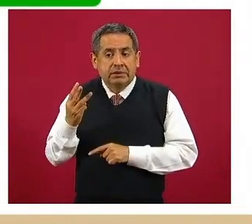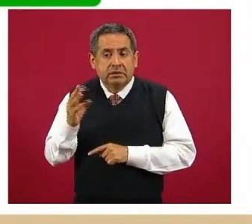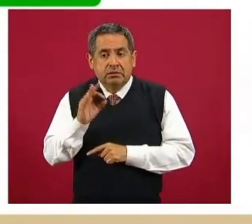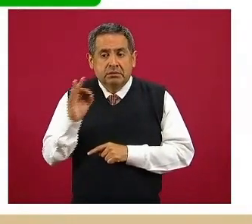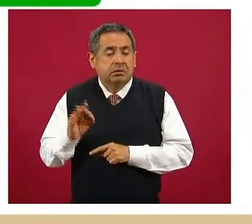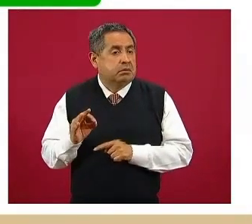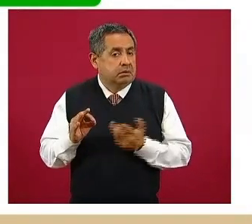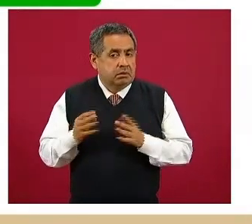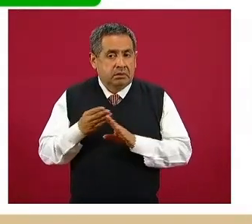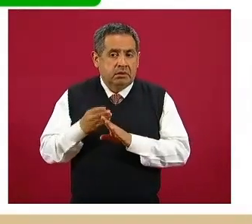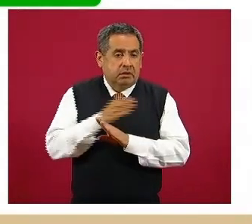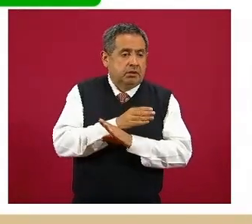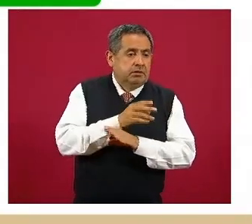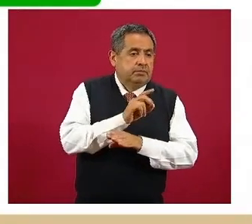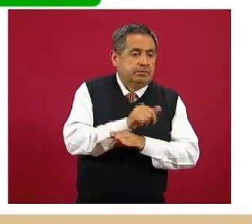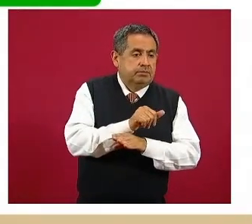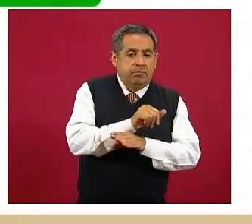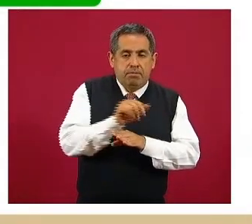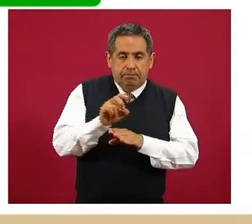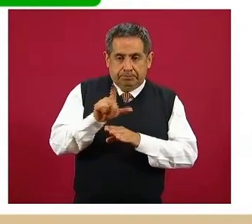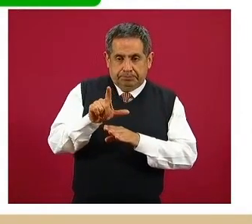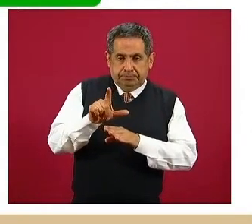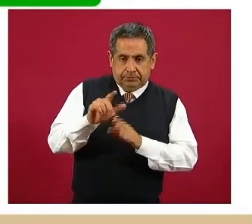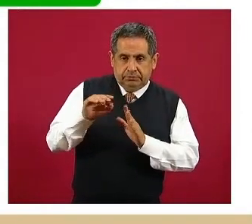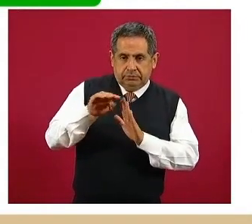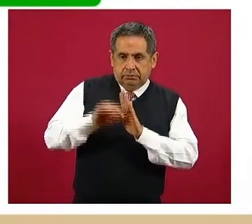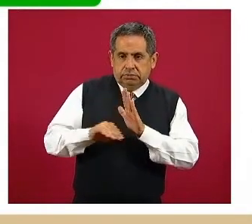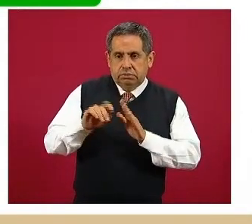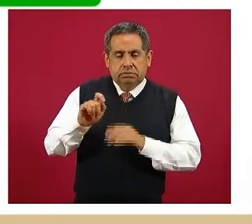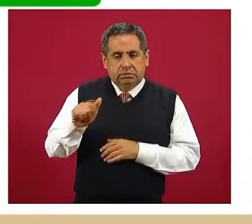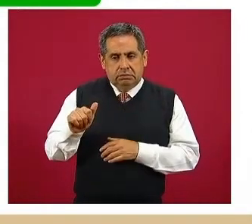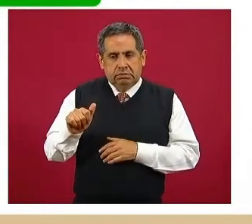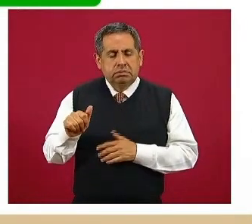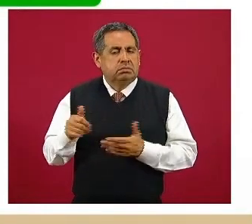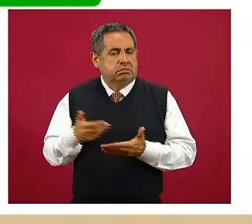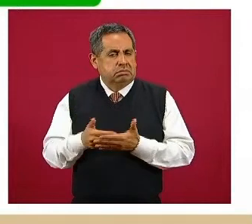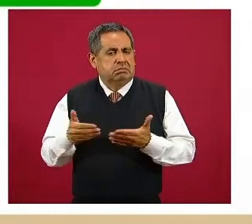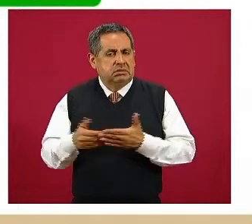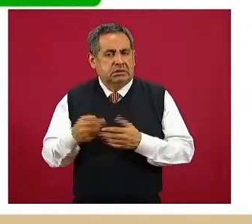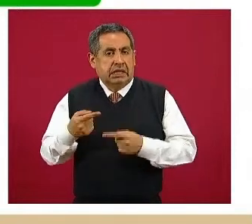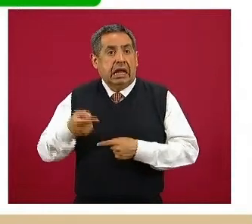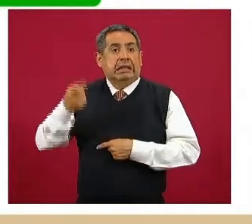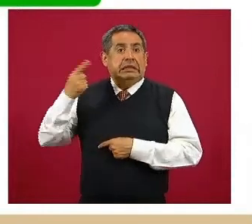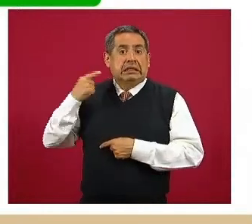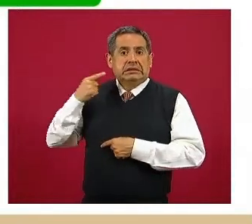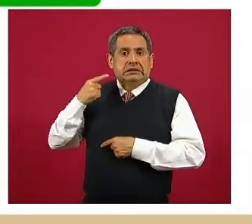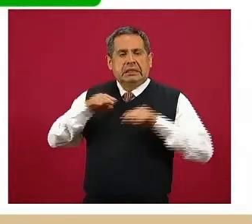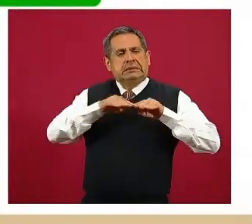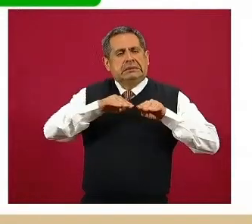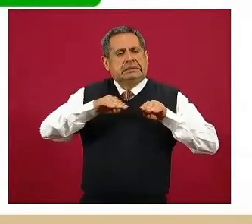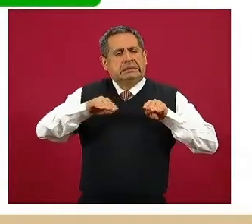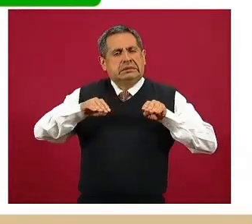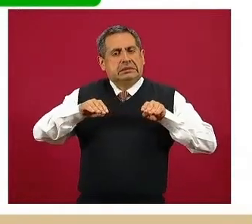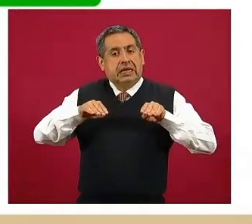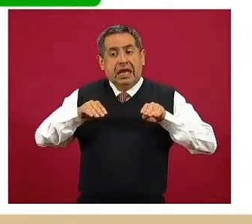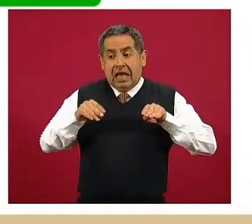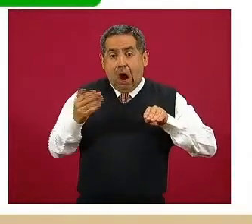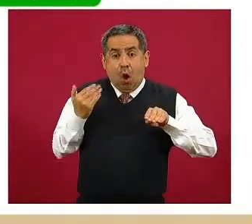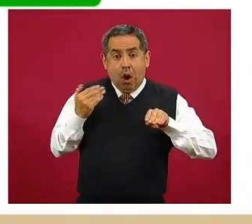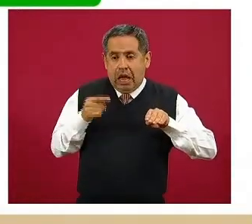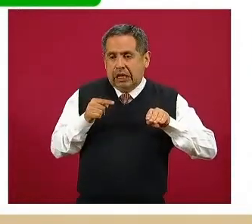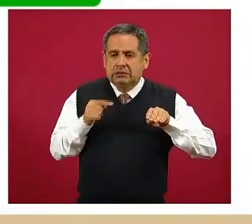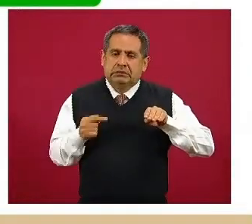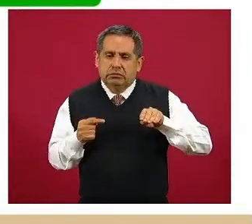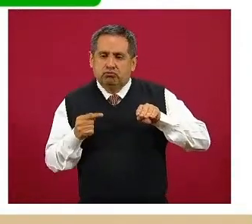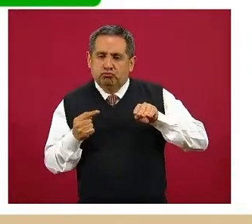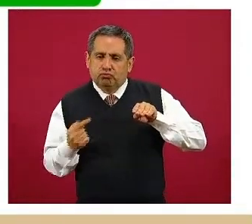entre la semana 36 y 37, después de haber estado la semana previa en una meseta. Vemos también